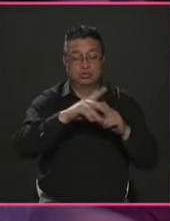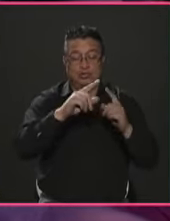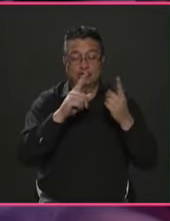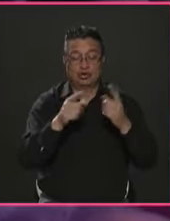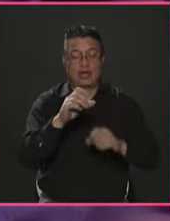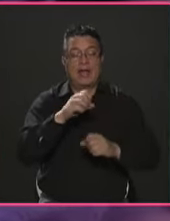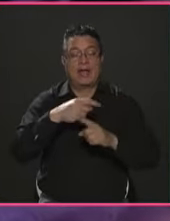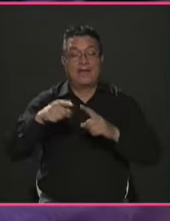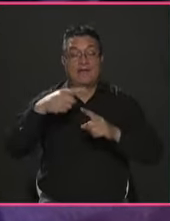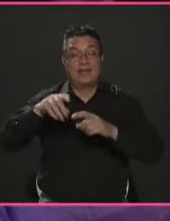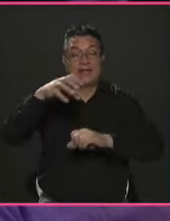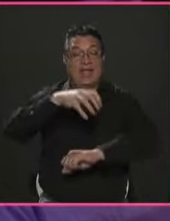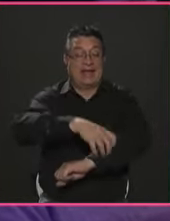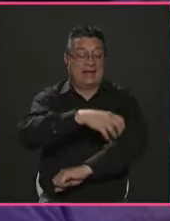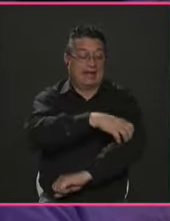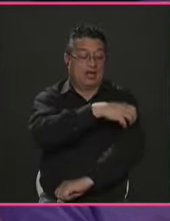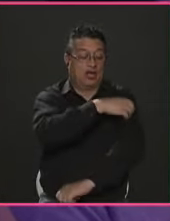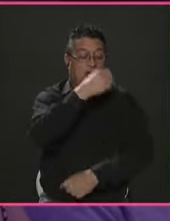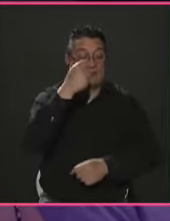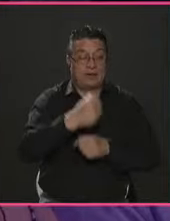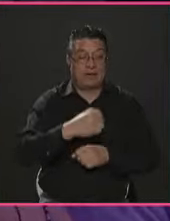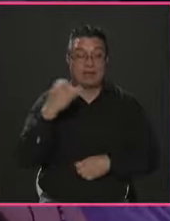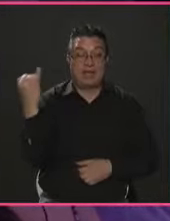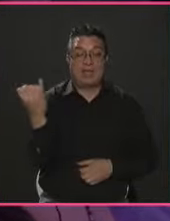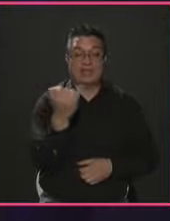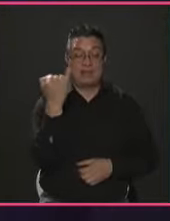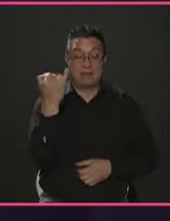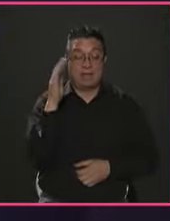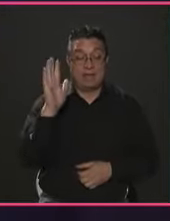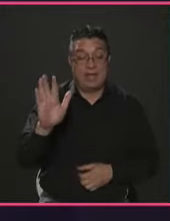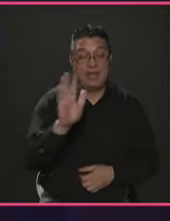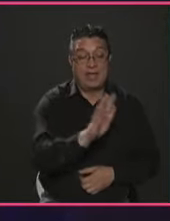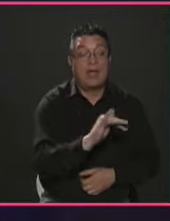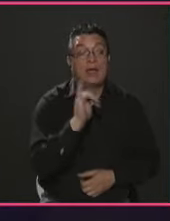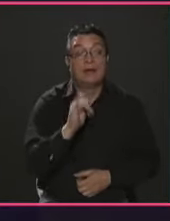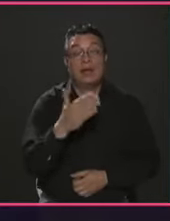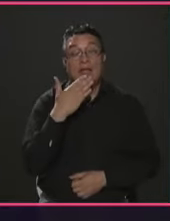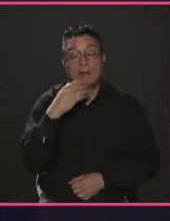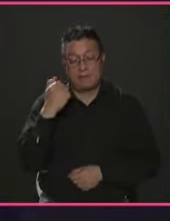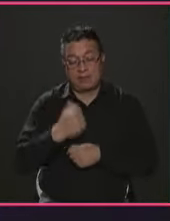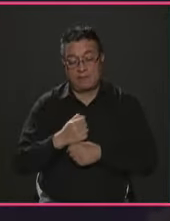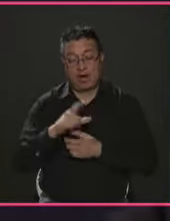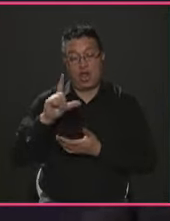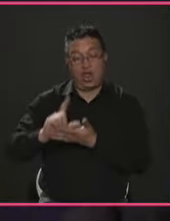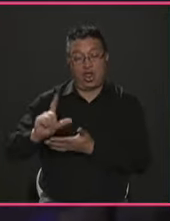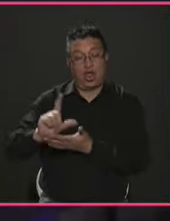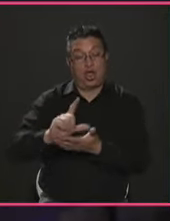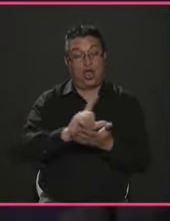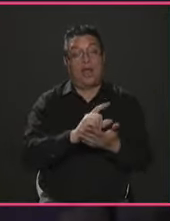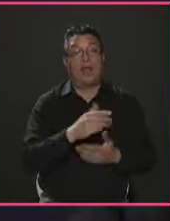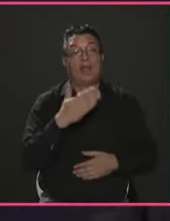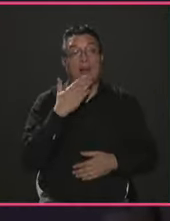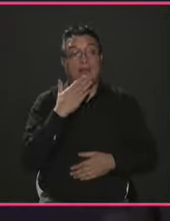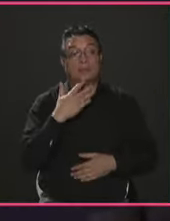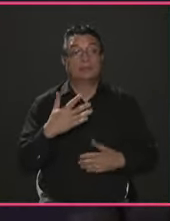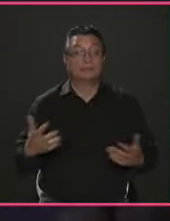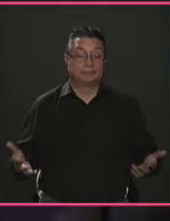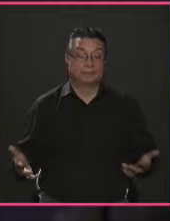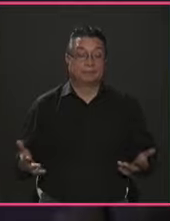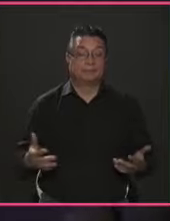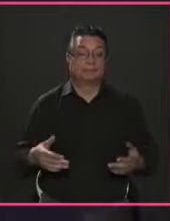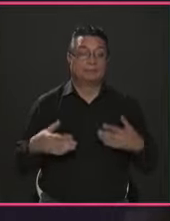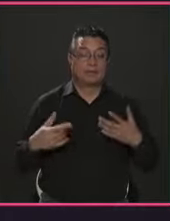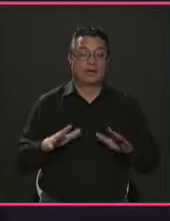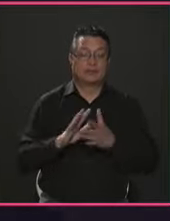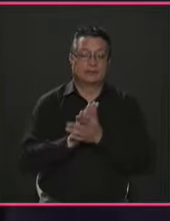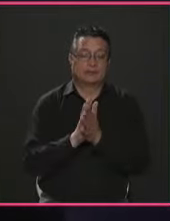diferentes regiones para que podamos trabajar por cuenta propia y trabajar a un nivel local Así que habiendo dicho eso